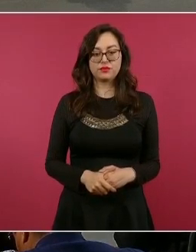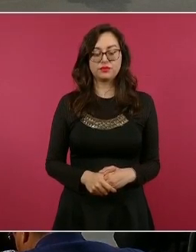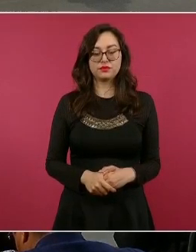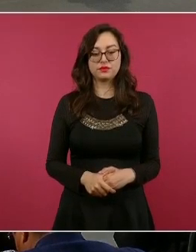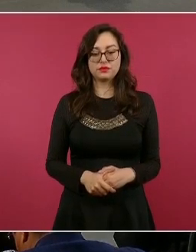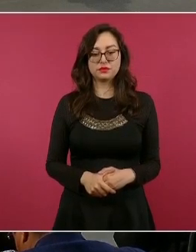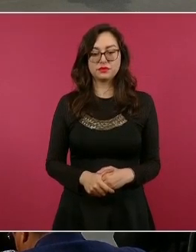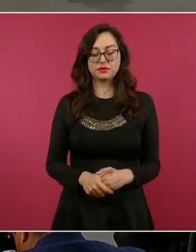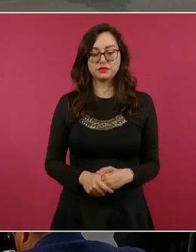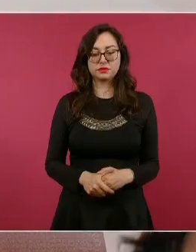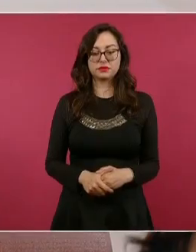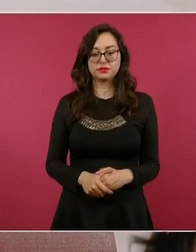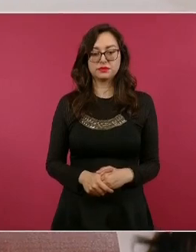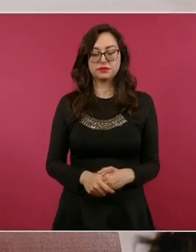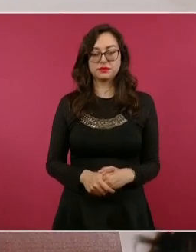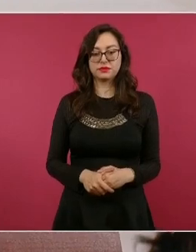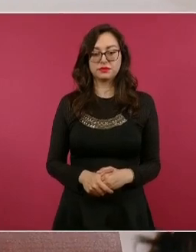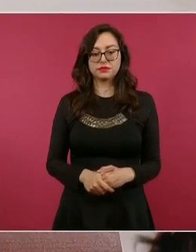se hizo